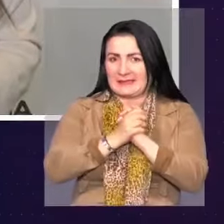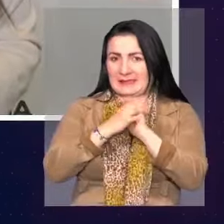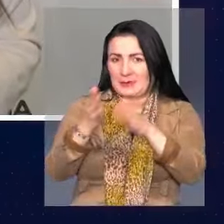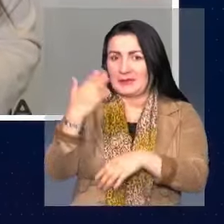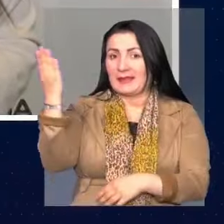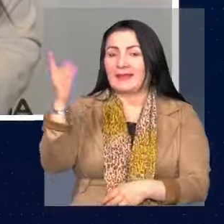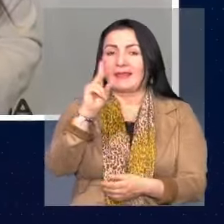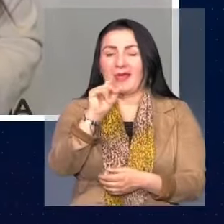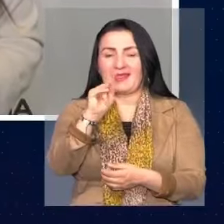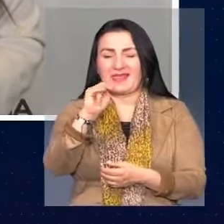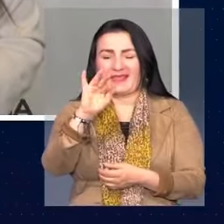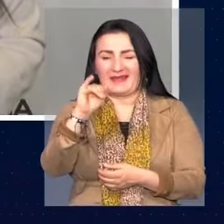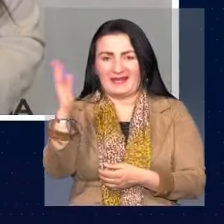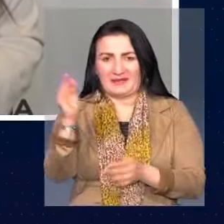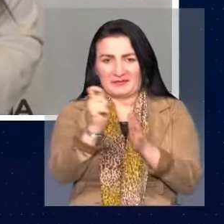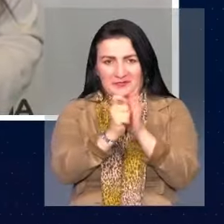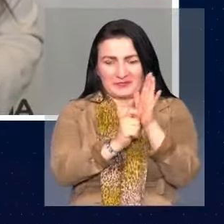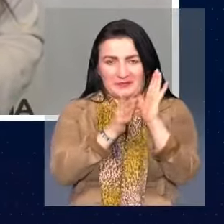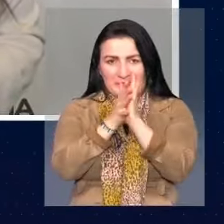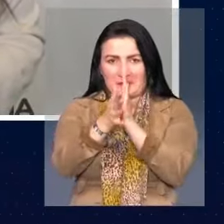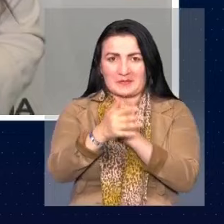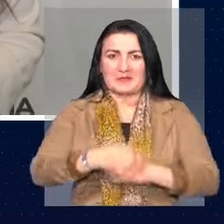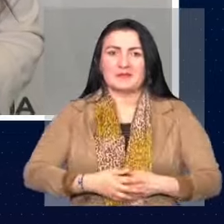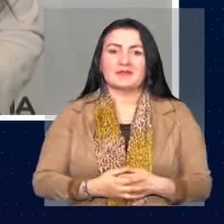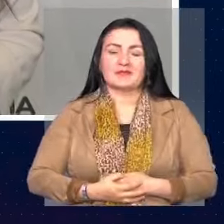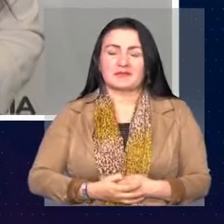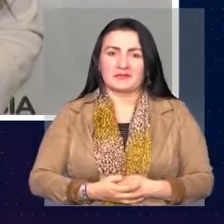a Daniela Spitia, quien tiene los detalles.